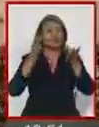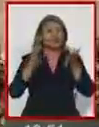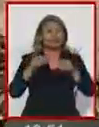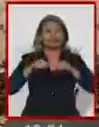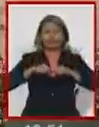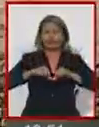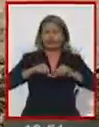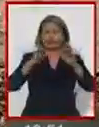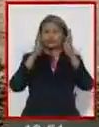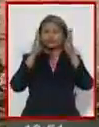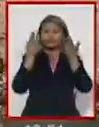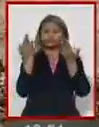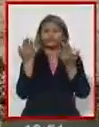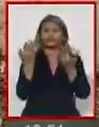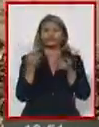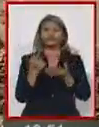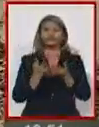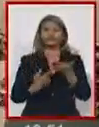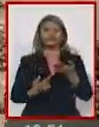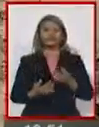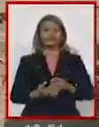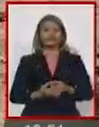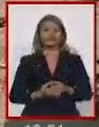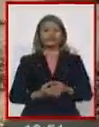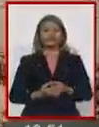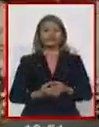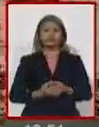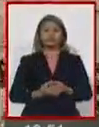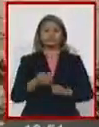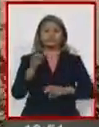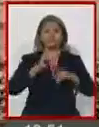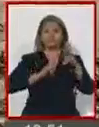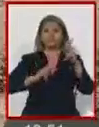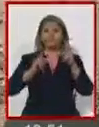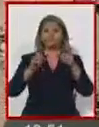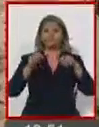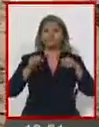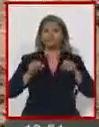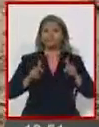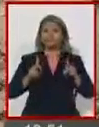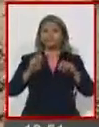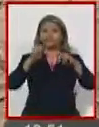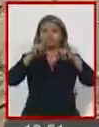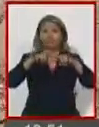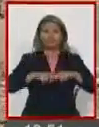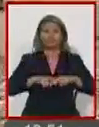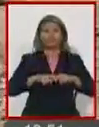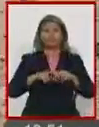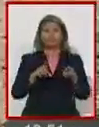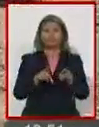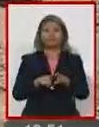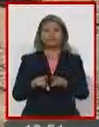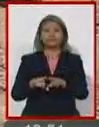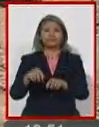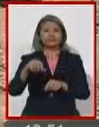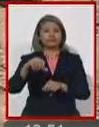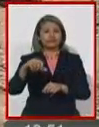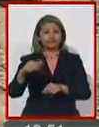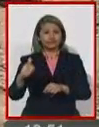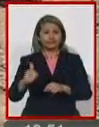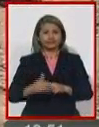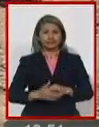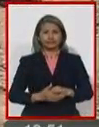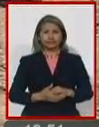se permanecen en vigilia en espera a que los vecinos les permitan asentarse, y a este otro...